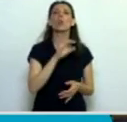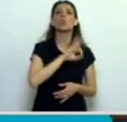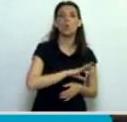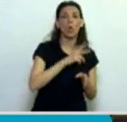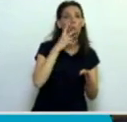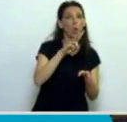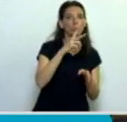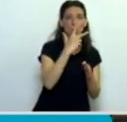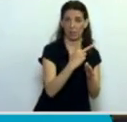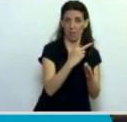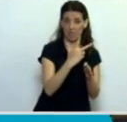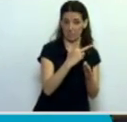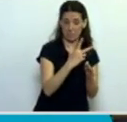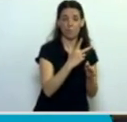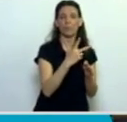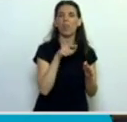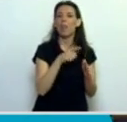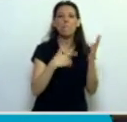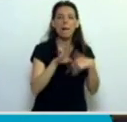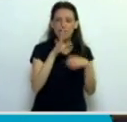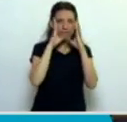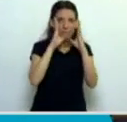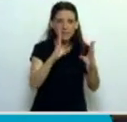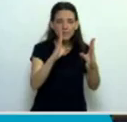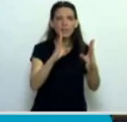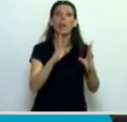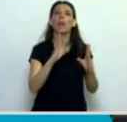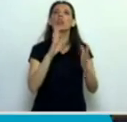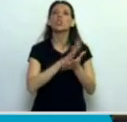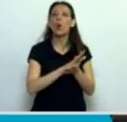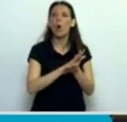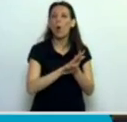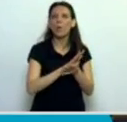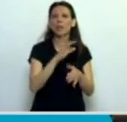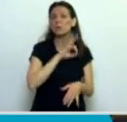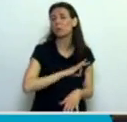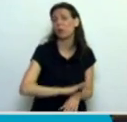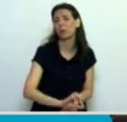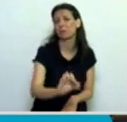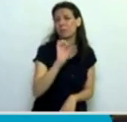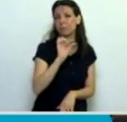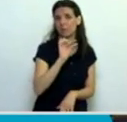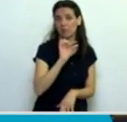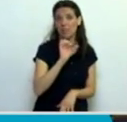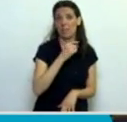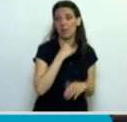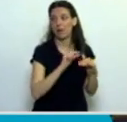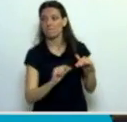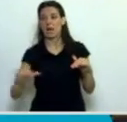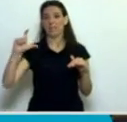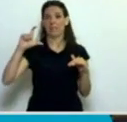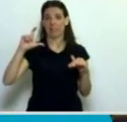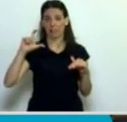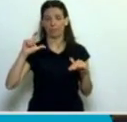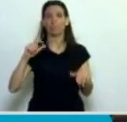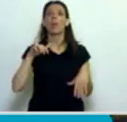2003, teniendo en cuenta como prioridad la recuperación de los haberes más bajos. De esta manera, los haberes